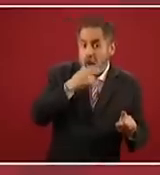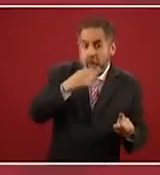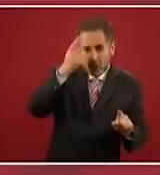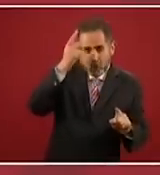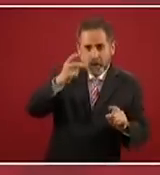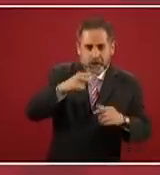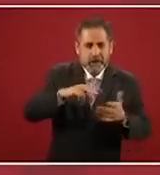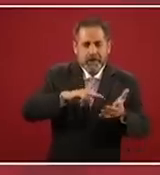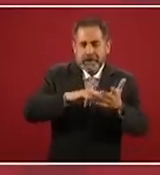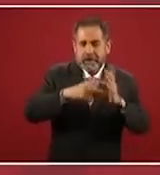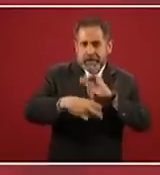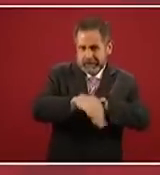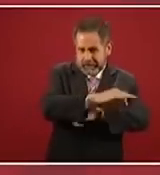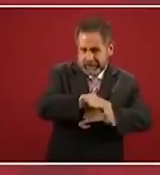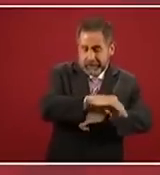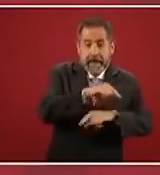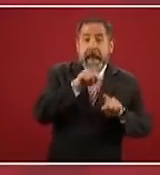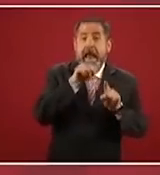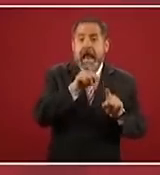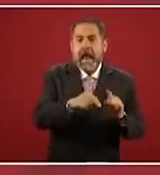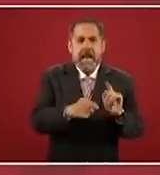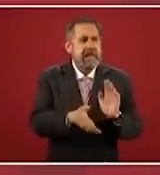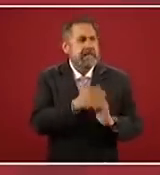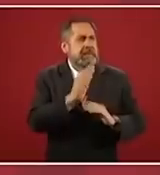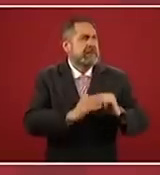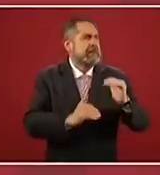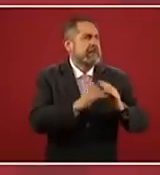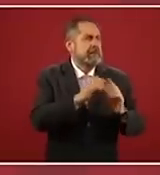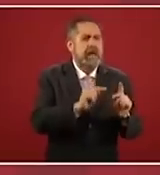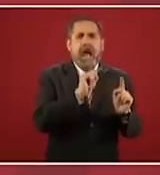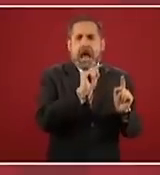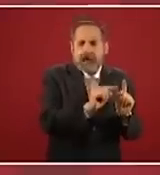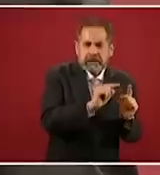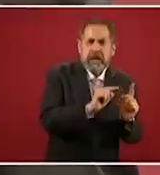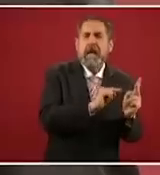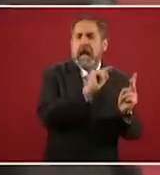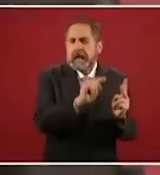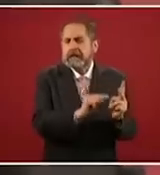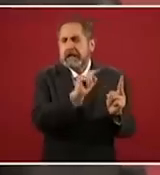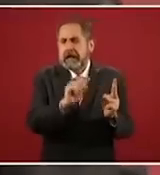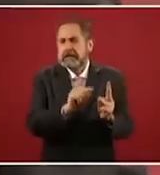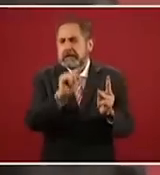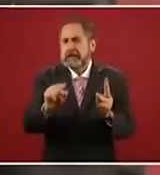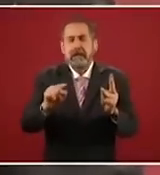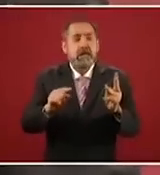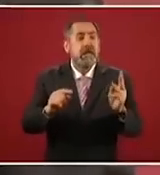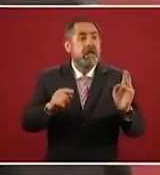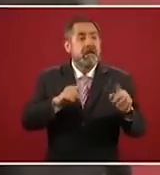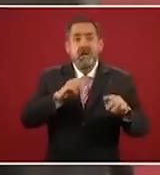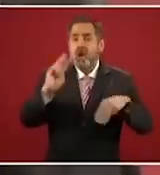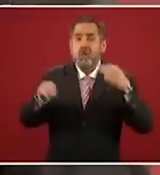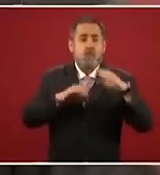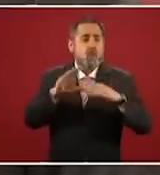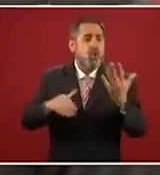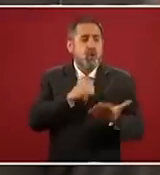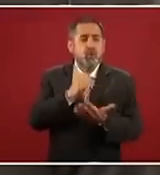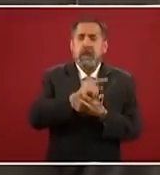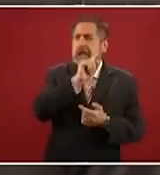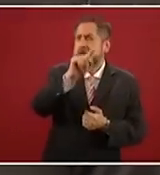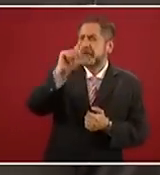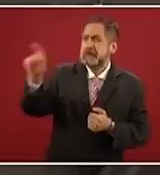del sector inmobiliario construyó grandes edificios en distintas ciudades del mundo.